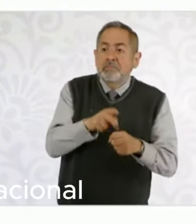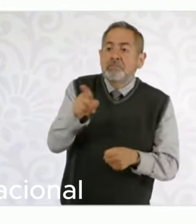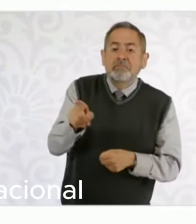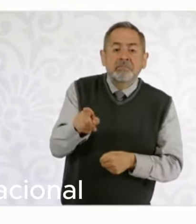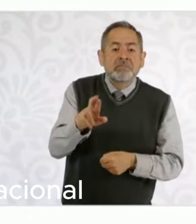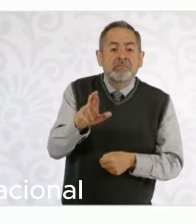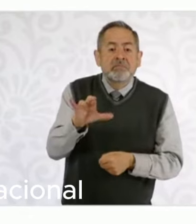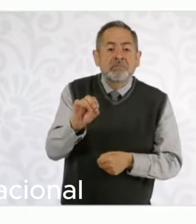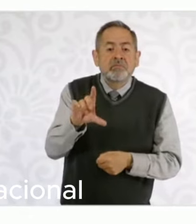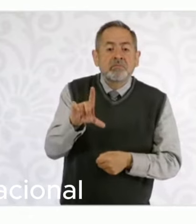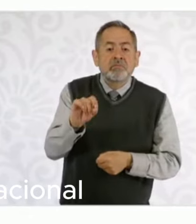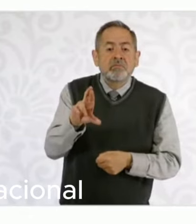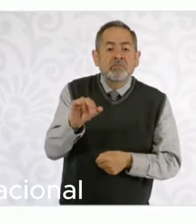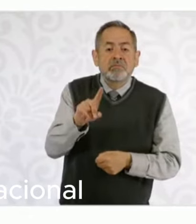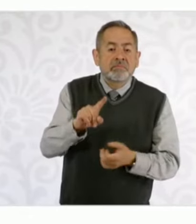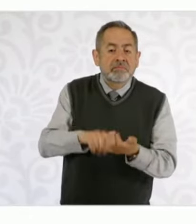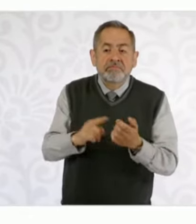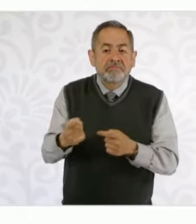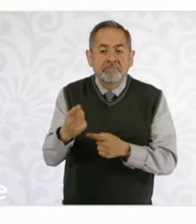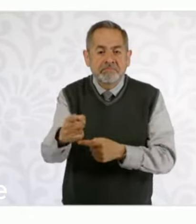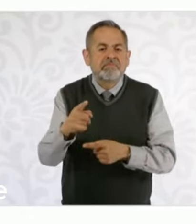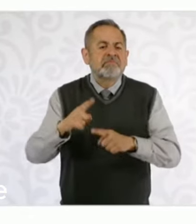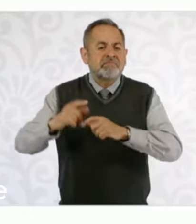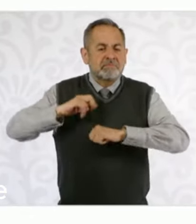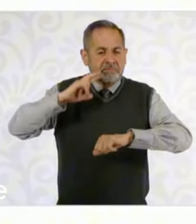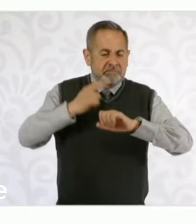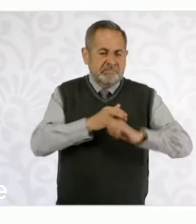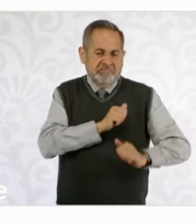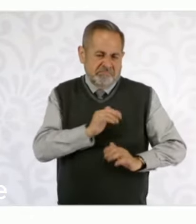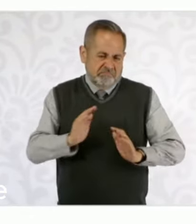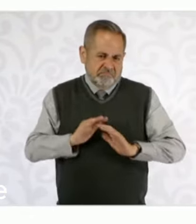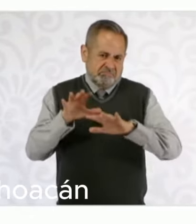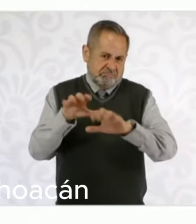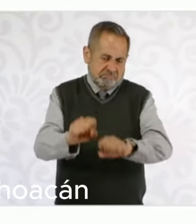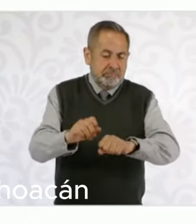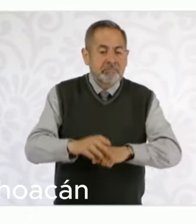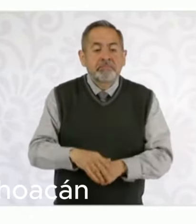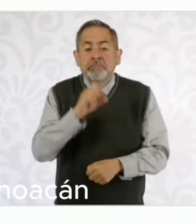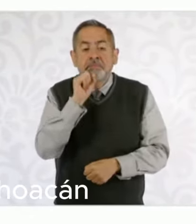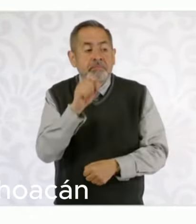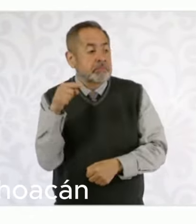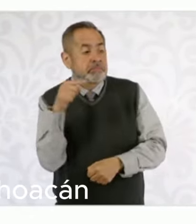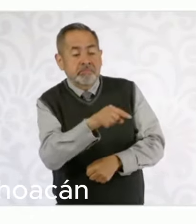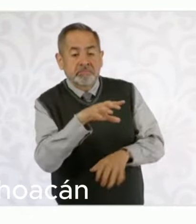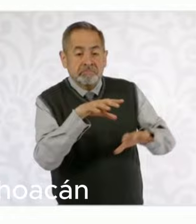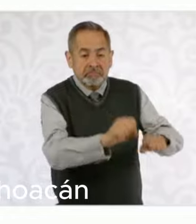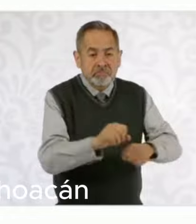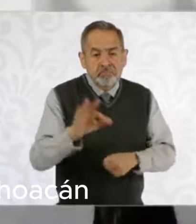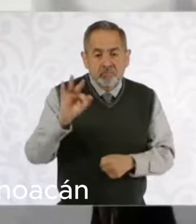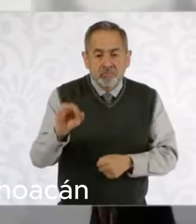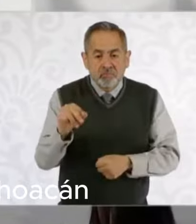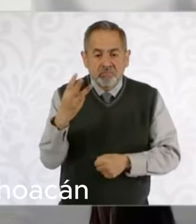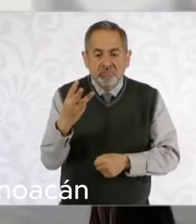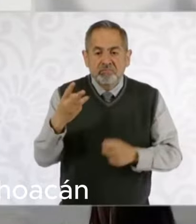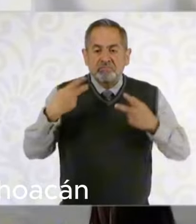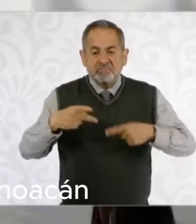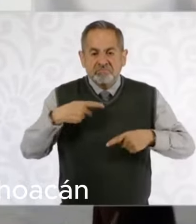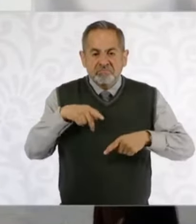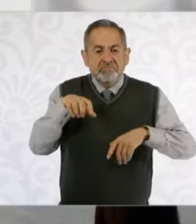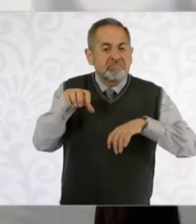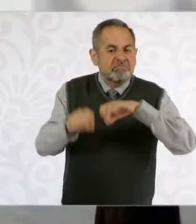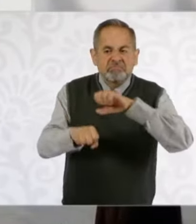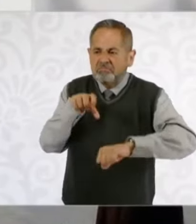por parte de la Secretaría de la Defensa Nacional. Destacamos también como relevante la detención de 43 extorsionadores en